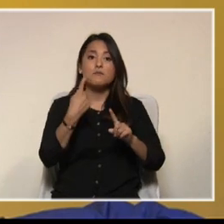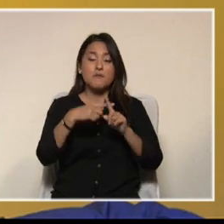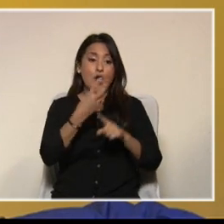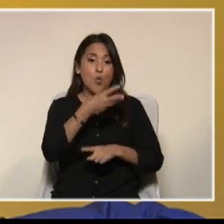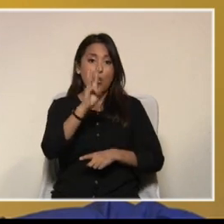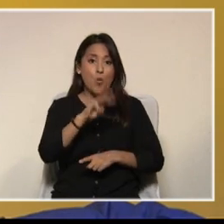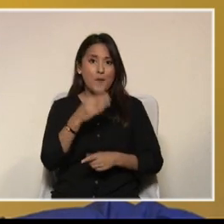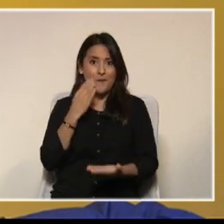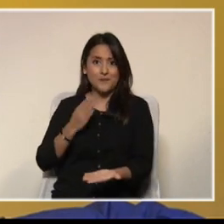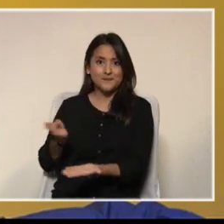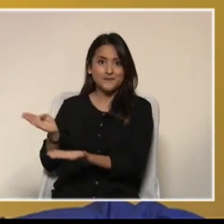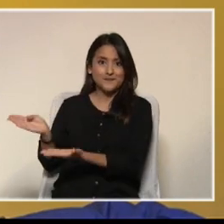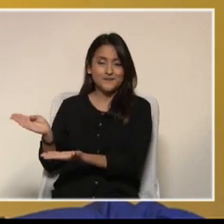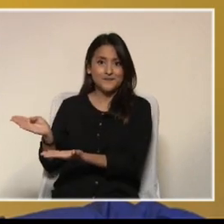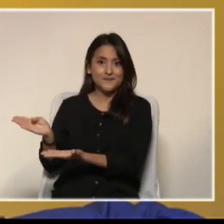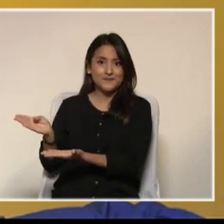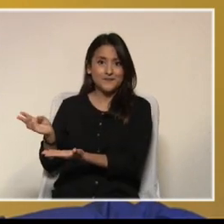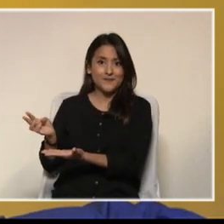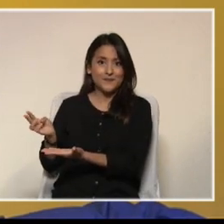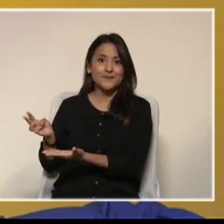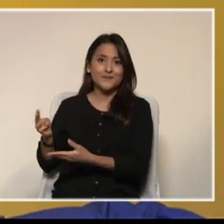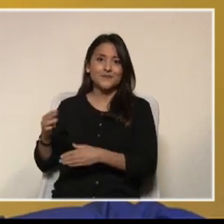web